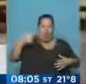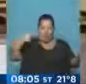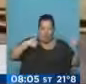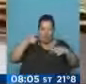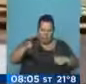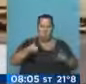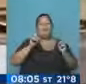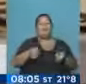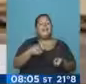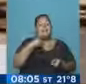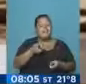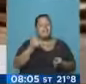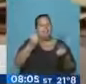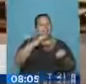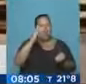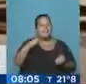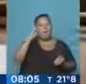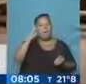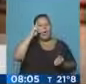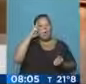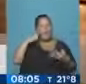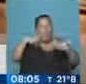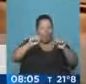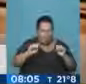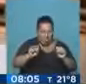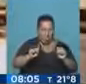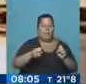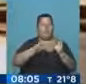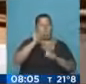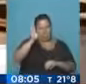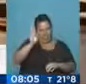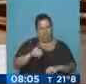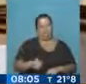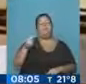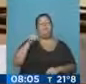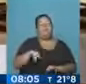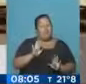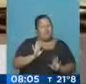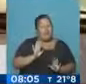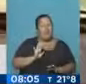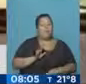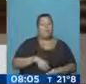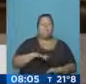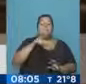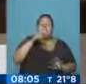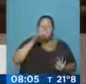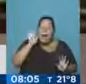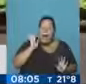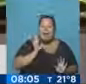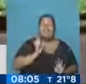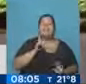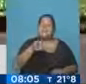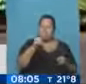y ahí hablamos de esa Berlingo, ¿no? Agarraron esa camioneta y siguieron. Lo cierto es que en potencial